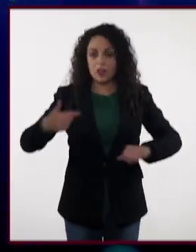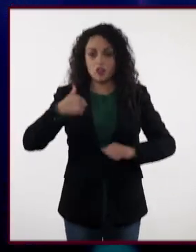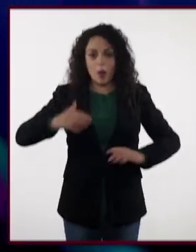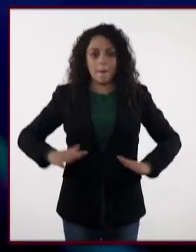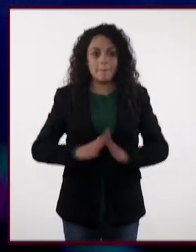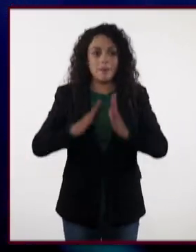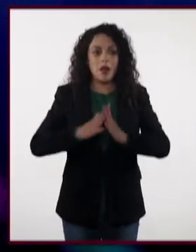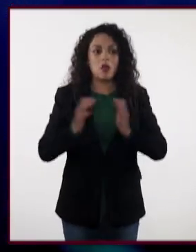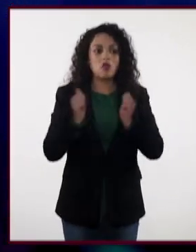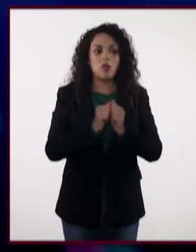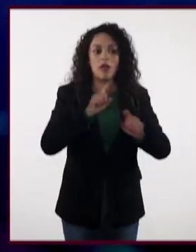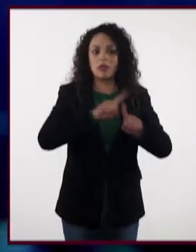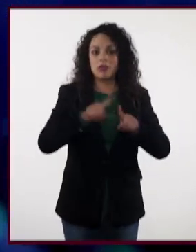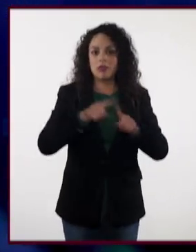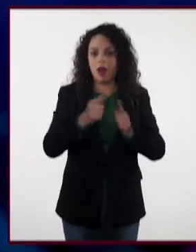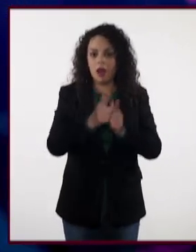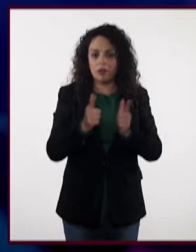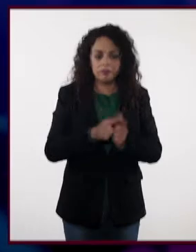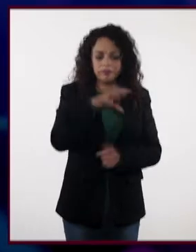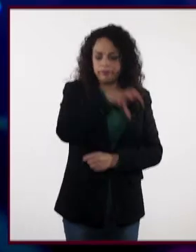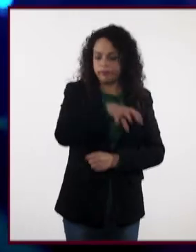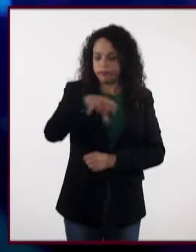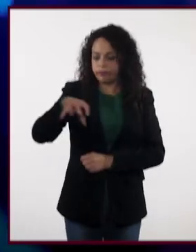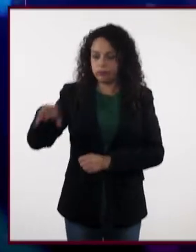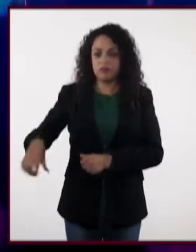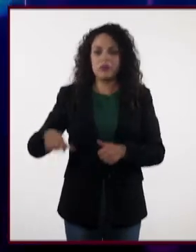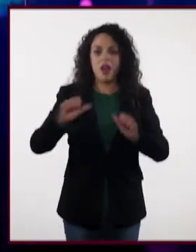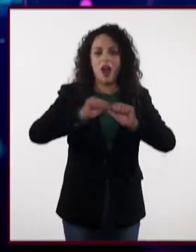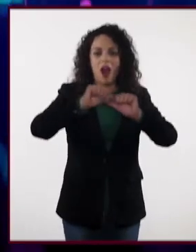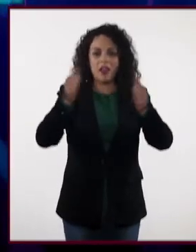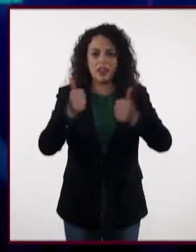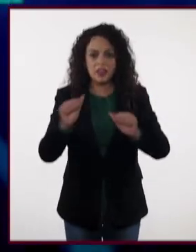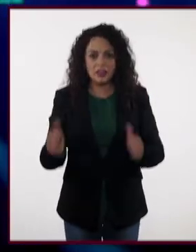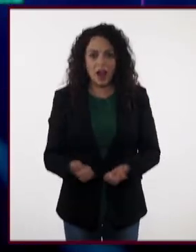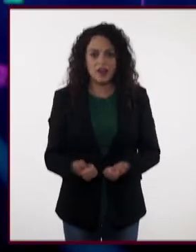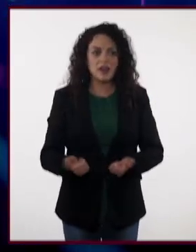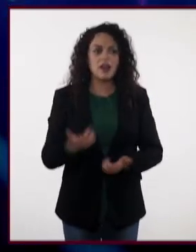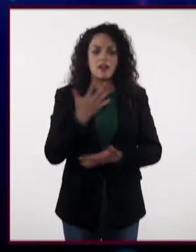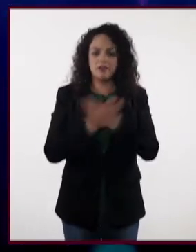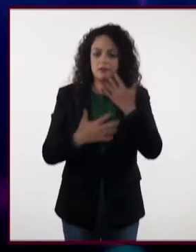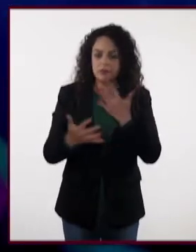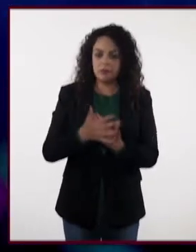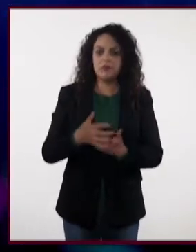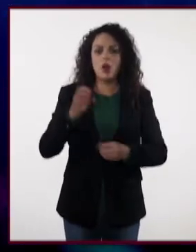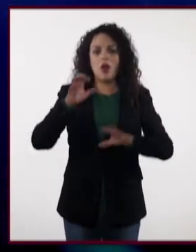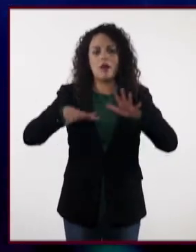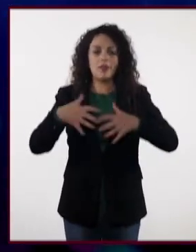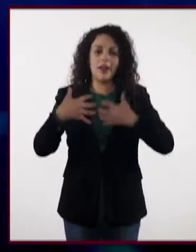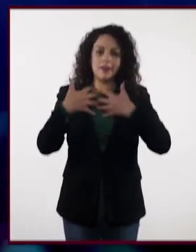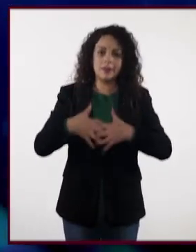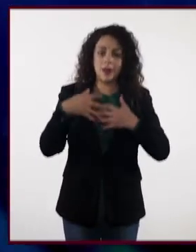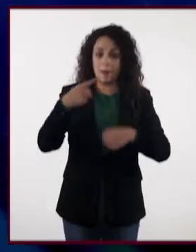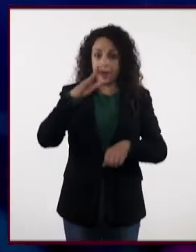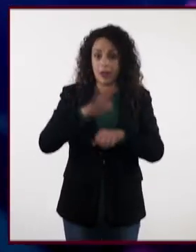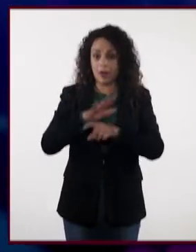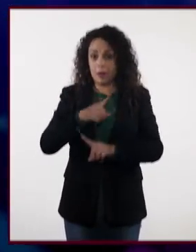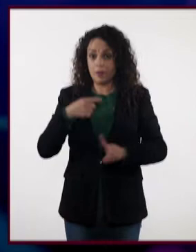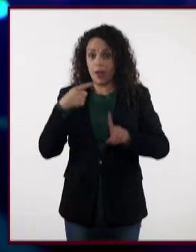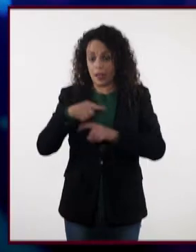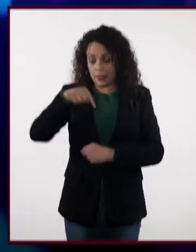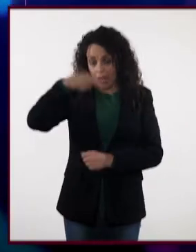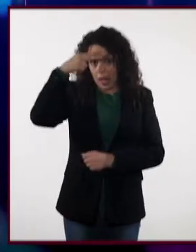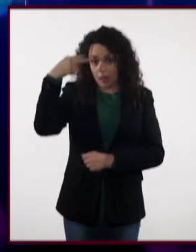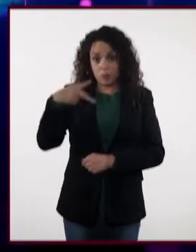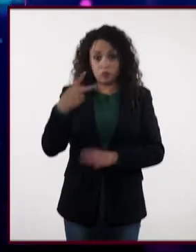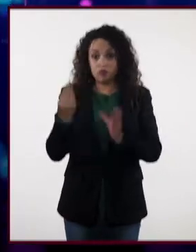sé, con distintos sectores artesanales, a veces de la industria, pero sobre todo de la artesanía en mi